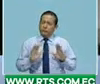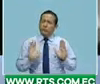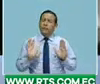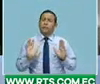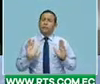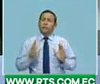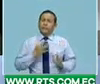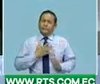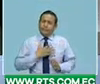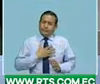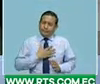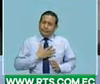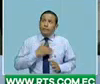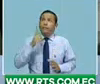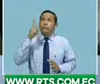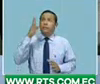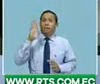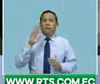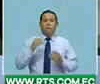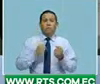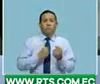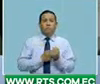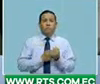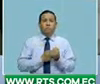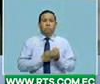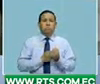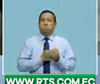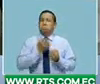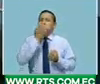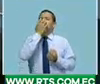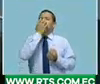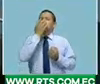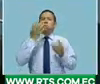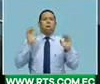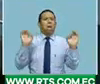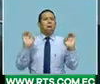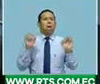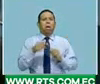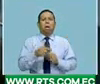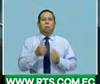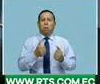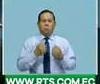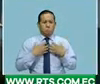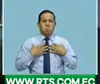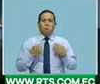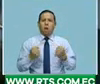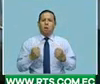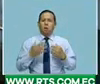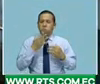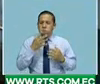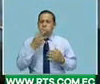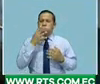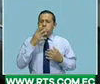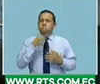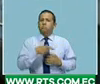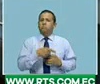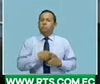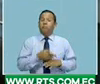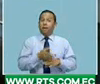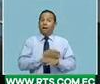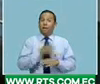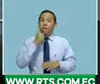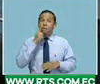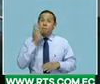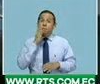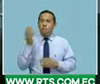en el pecho y Dios arriba, ellos no necesitaron oxígeno. Estos padres, que con sorpresa habían recibido la noticia de que